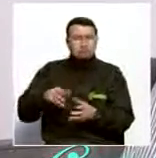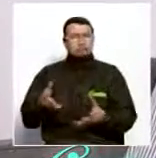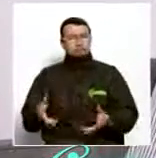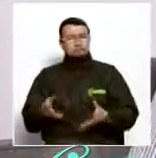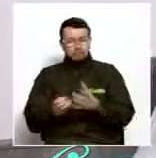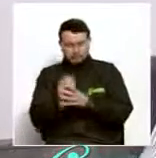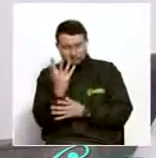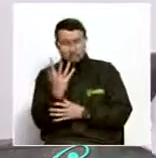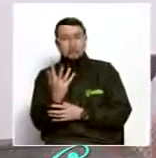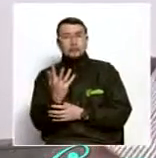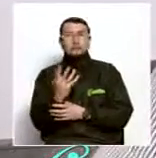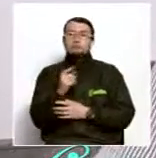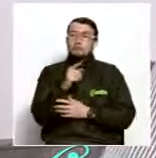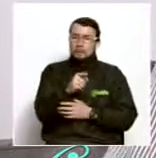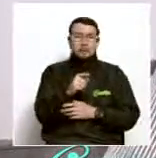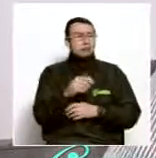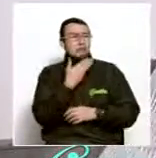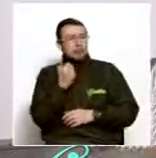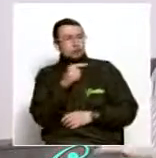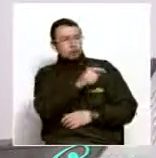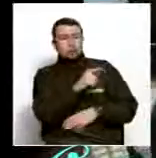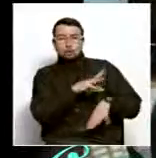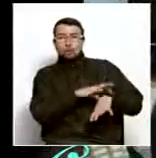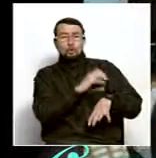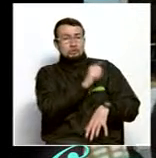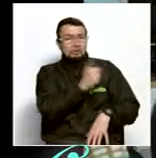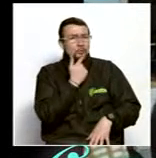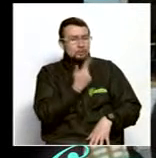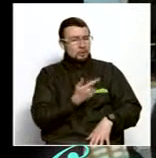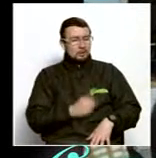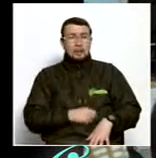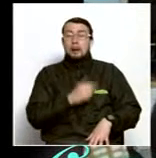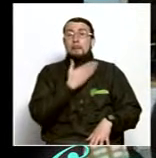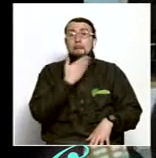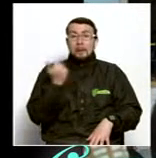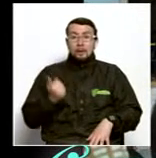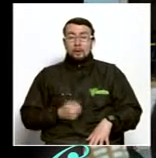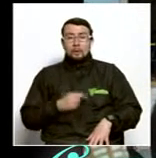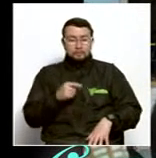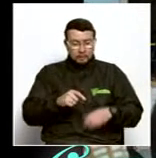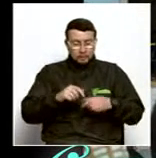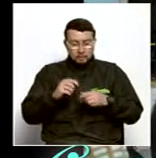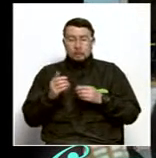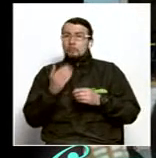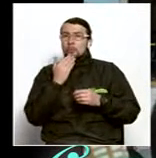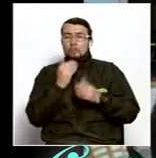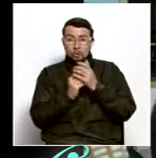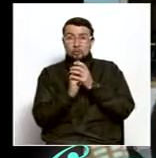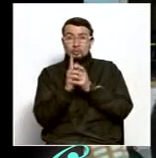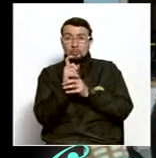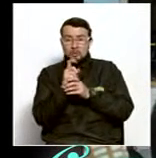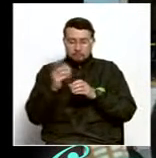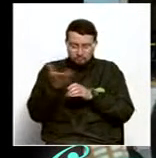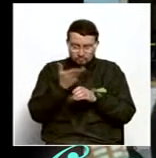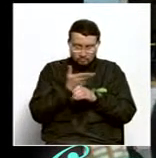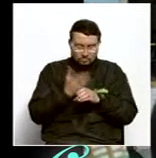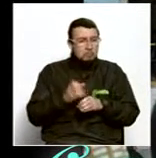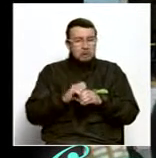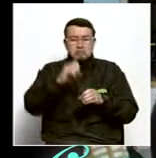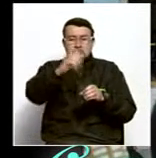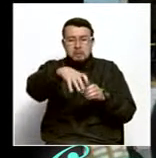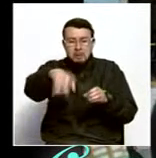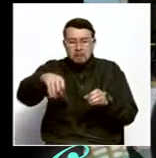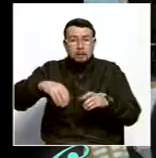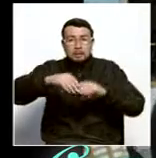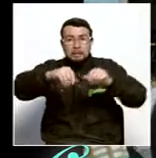casas a que hagamos lo que el doctor decía ahorita, enterremos las cascaritas, hagamos nuestro abono y